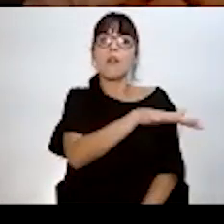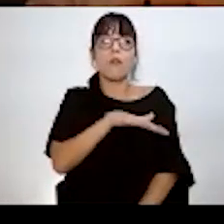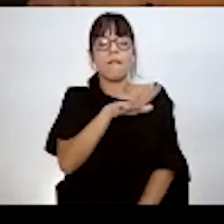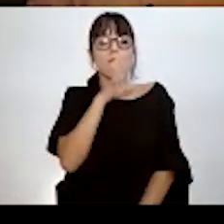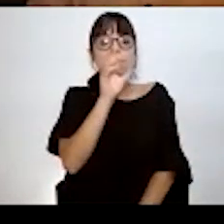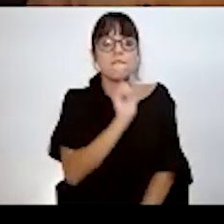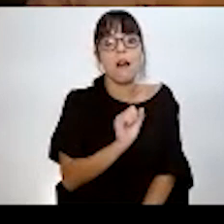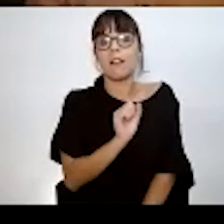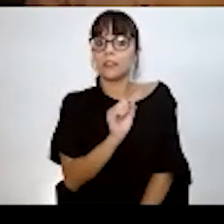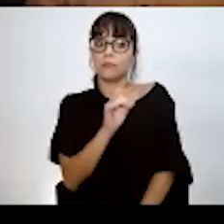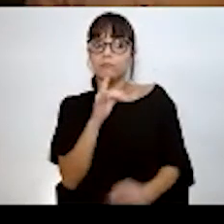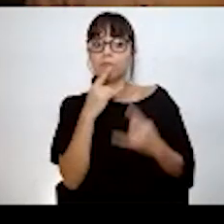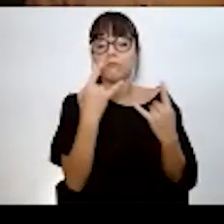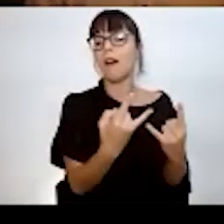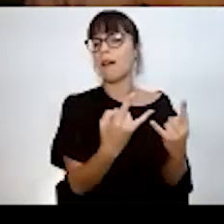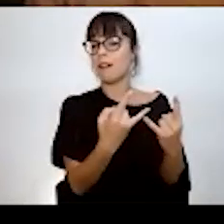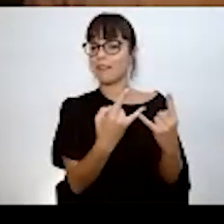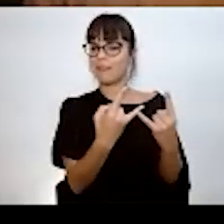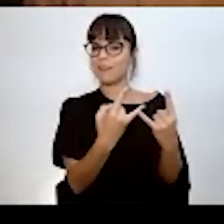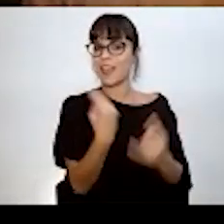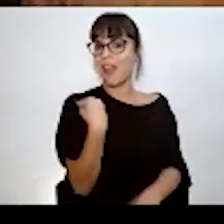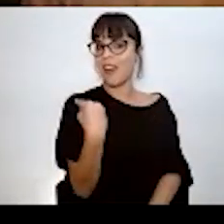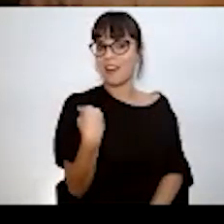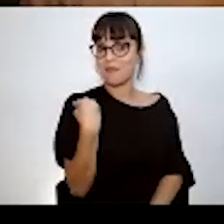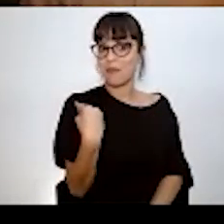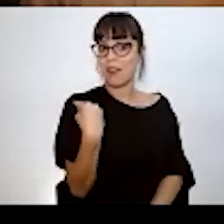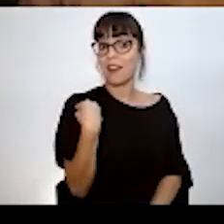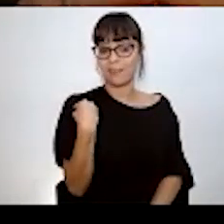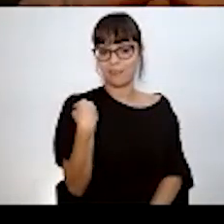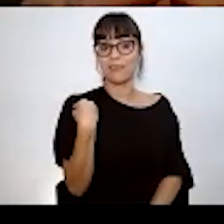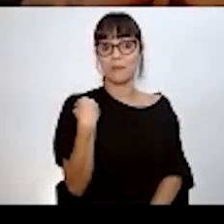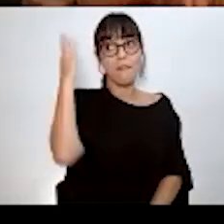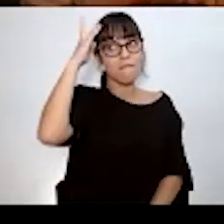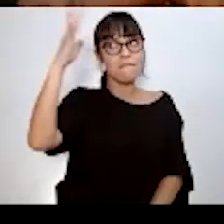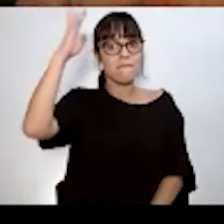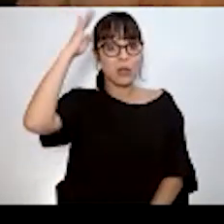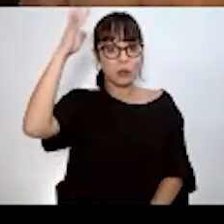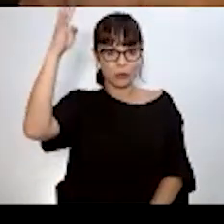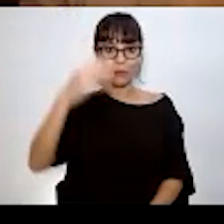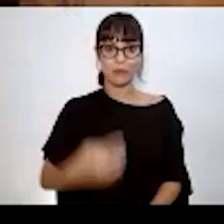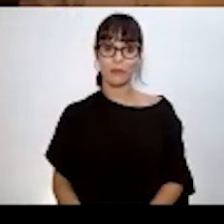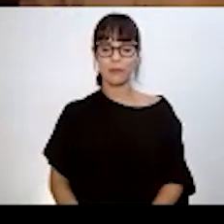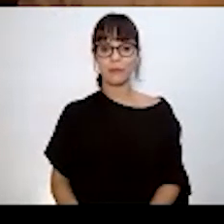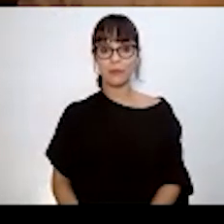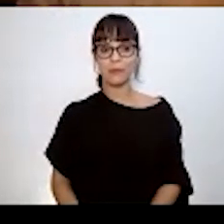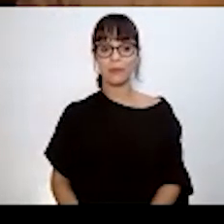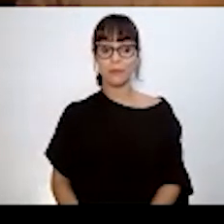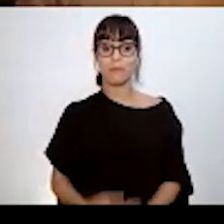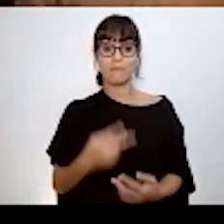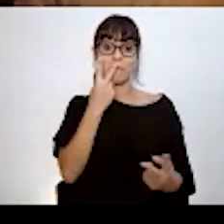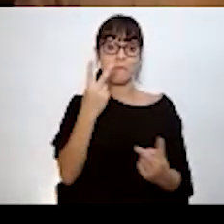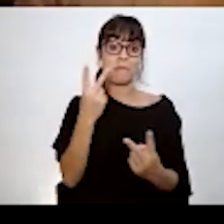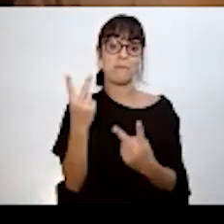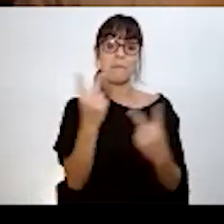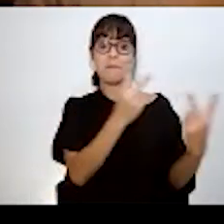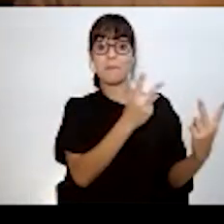como fin de un viaje, sino también como un fin de muchos anhelos. Sin ir más lejos, en la imagen tienen, por ejemplo, el